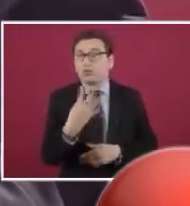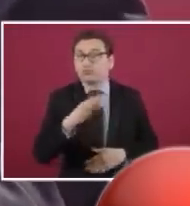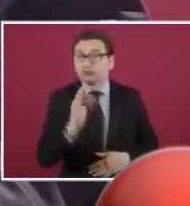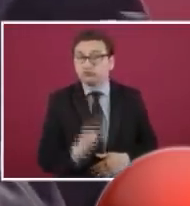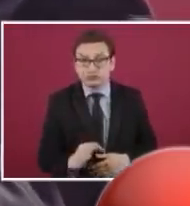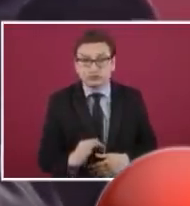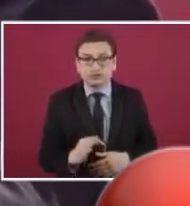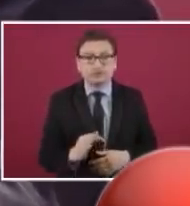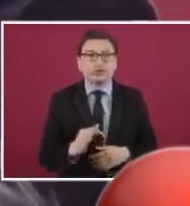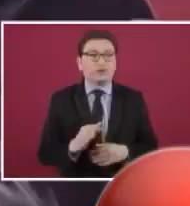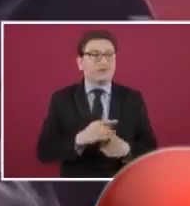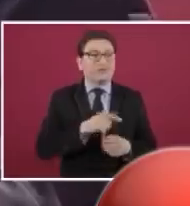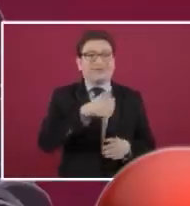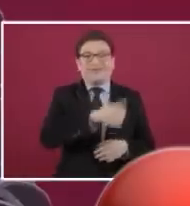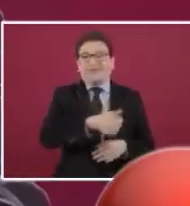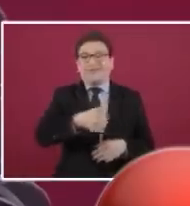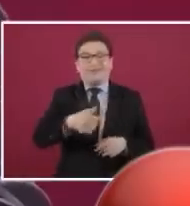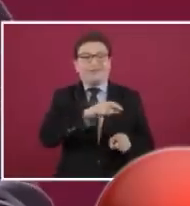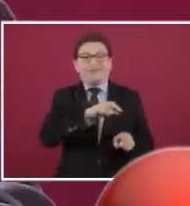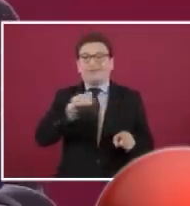cada quien toma